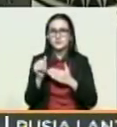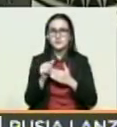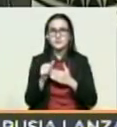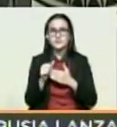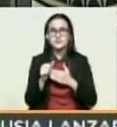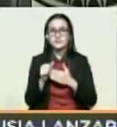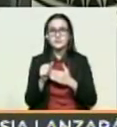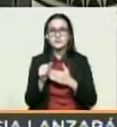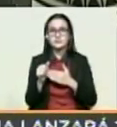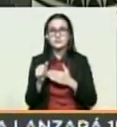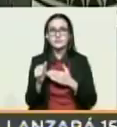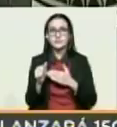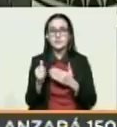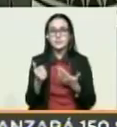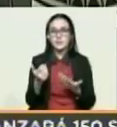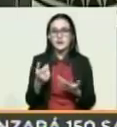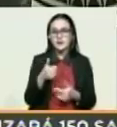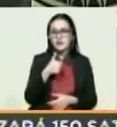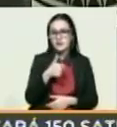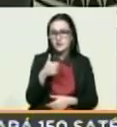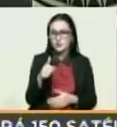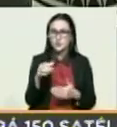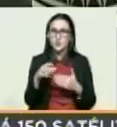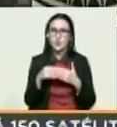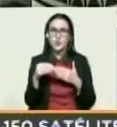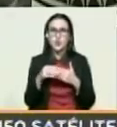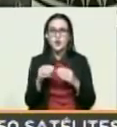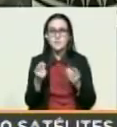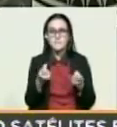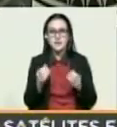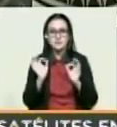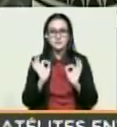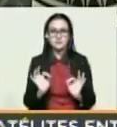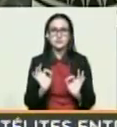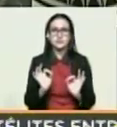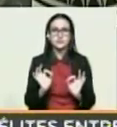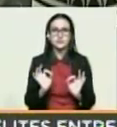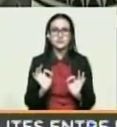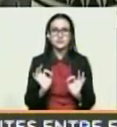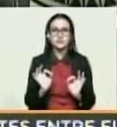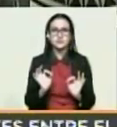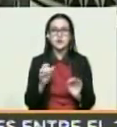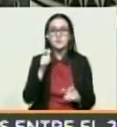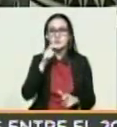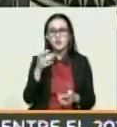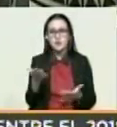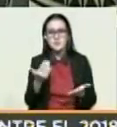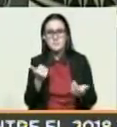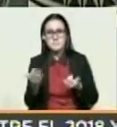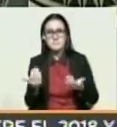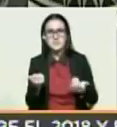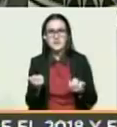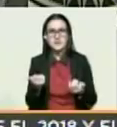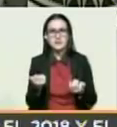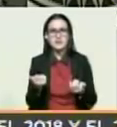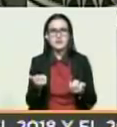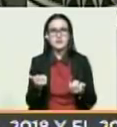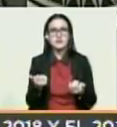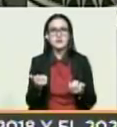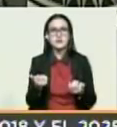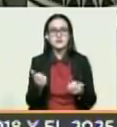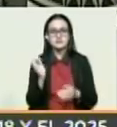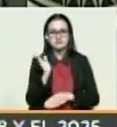postura por cada unidad de divisa a un precio determinado y hay un demandante de divisa que demanda al